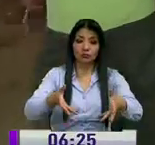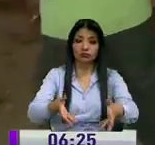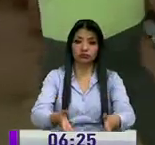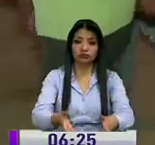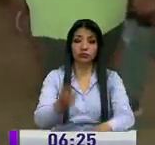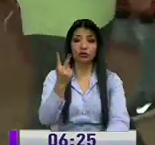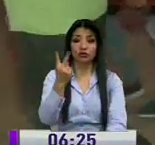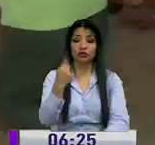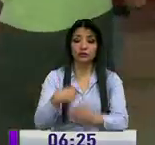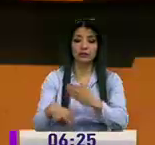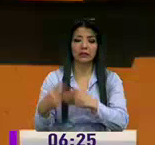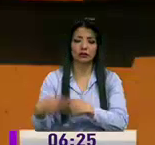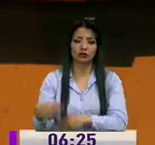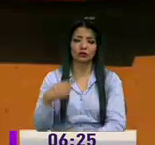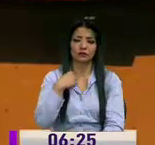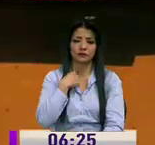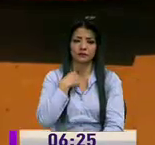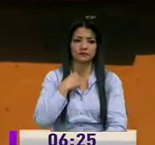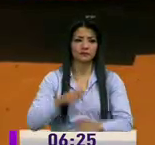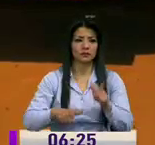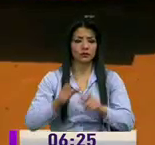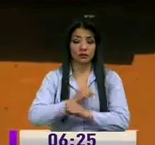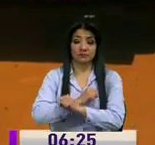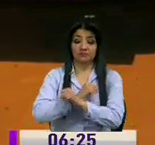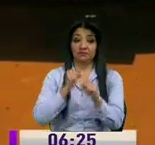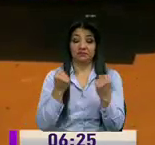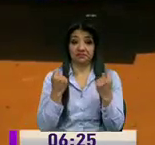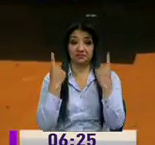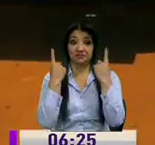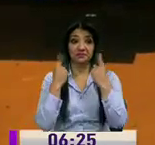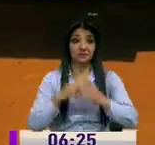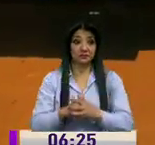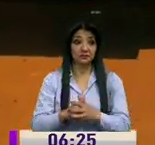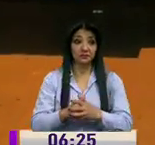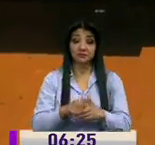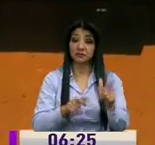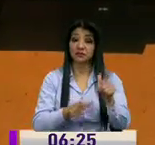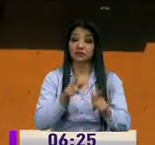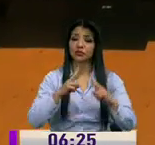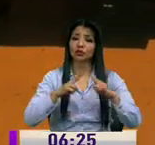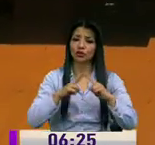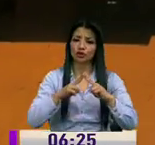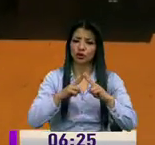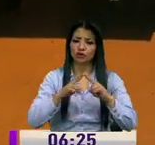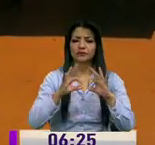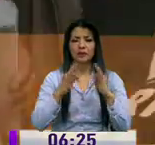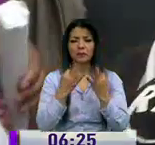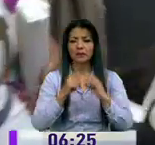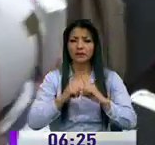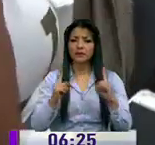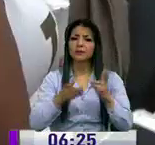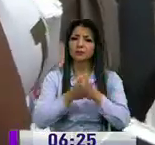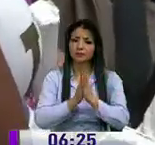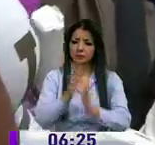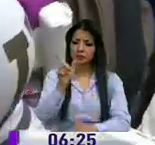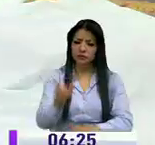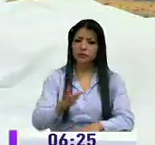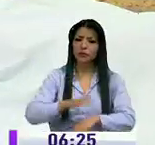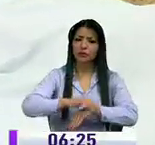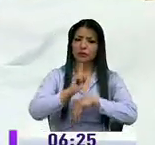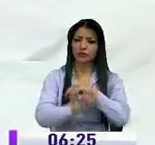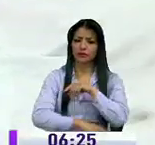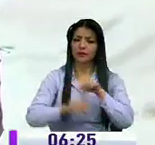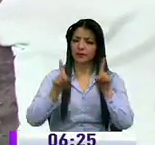dos menores. Aún asombrados por lo ocurrido, conocidos de la fallecida exigen justicia. Debe haber justicia, que debe